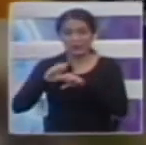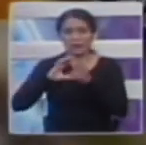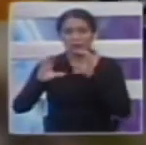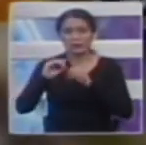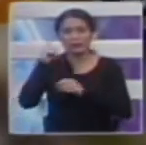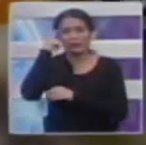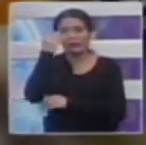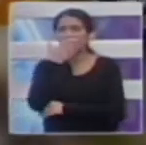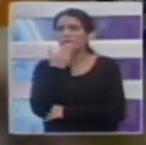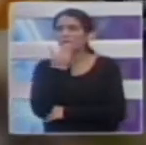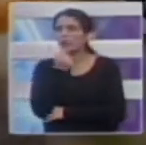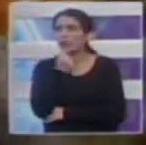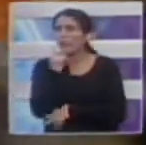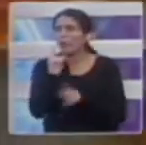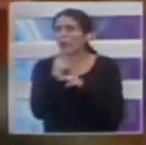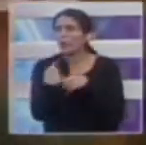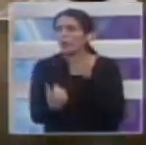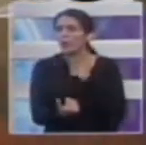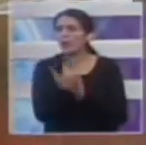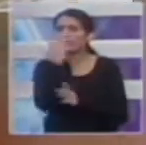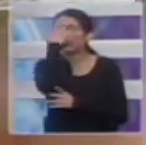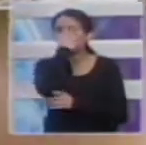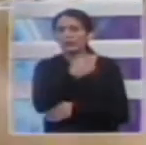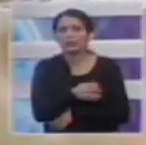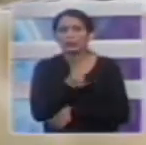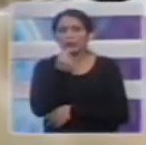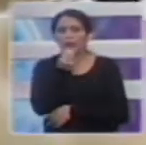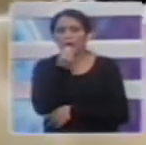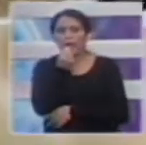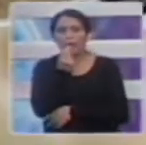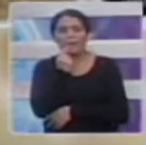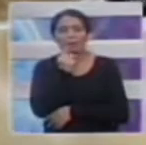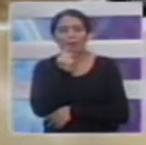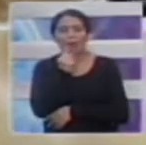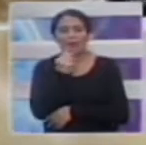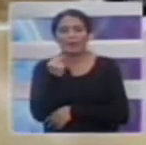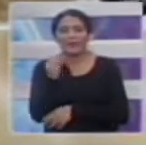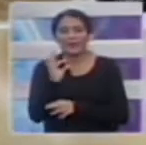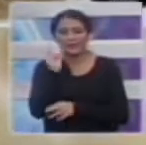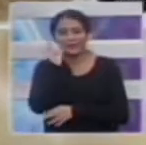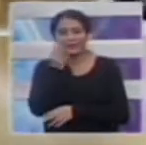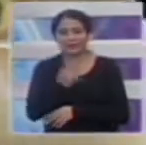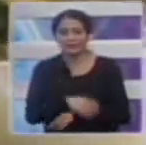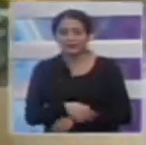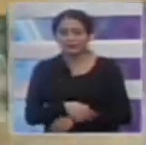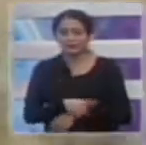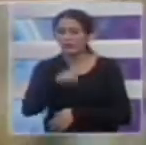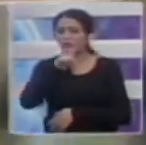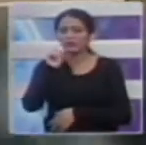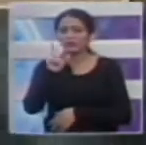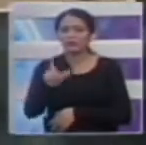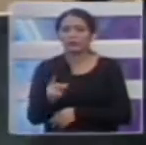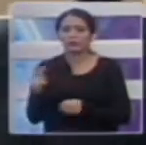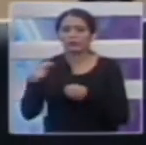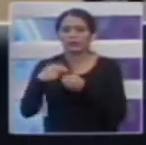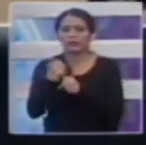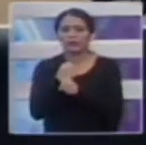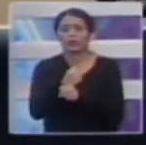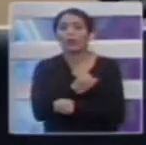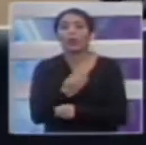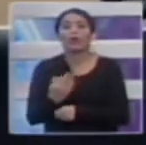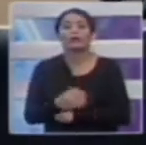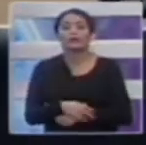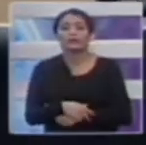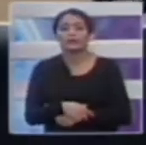dé gusto, que se disfrute en todos los sentidos y bueno, estamos contentas por ese resultado. ¿Cuántas personas trabajan en la elaboración de estos productos?